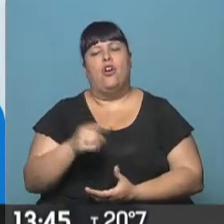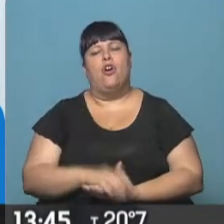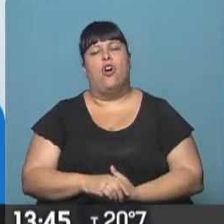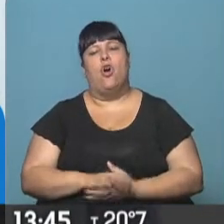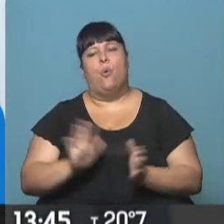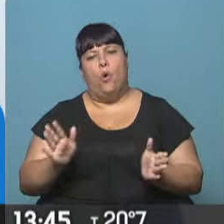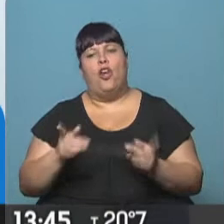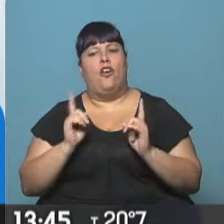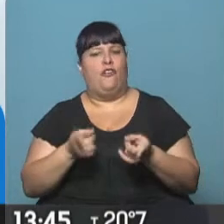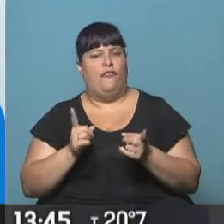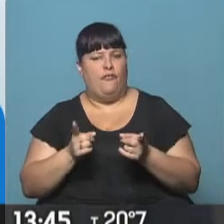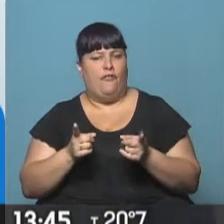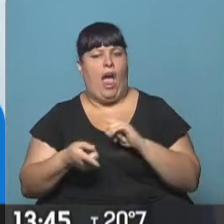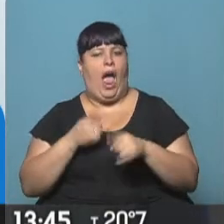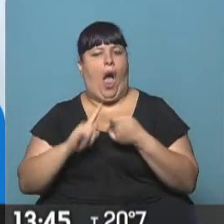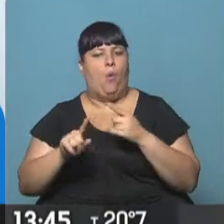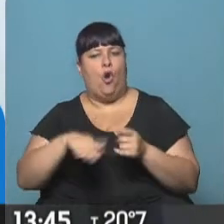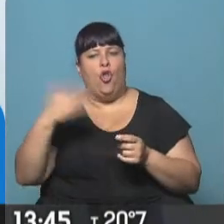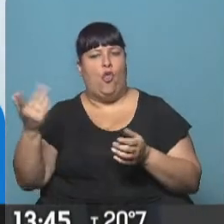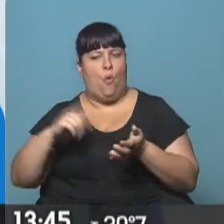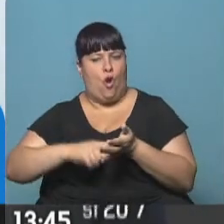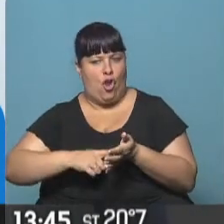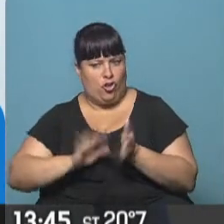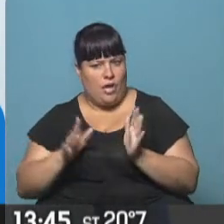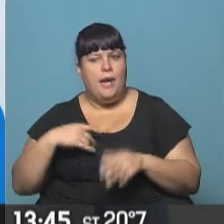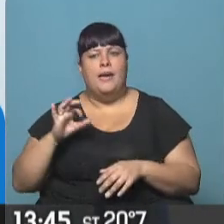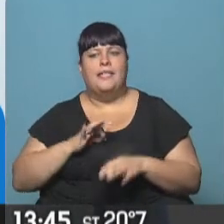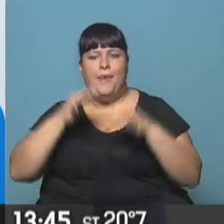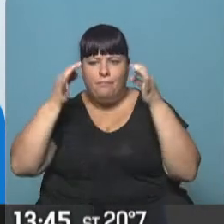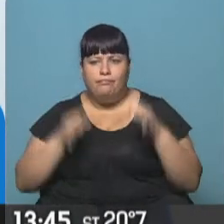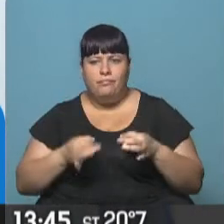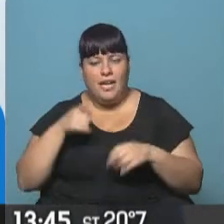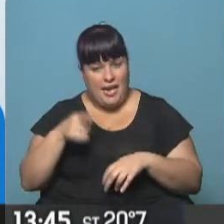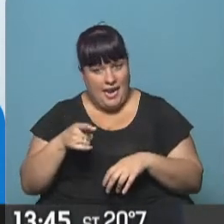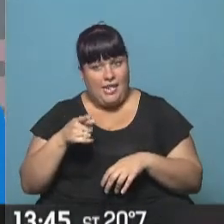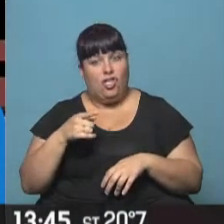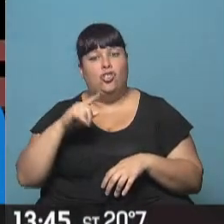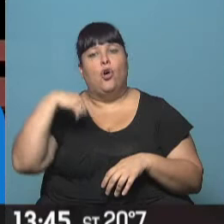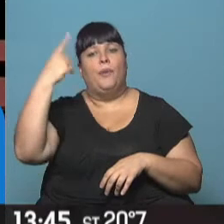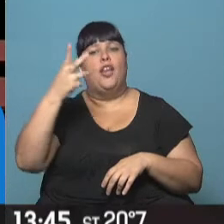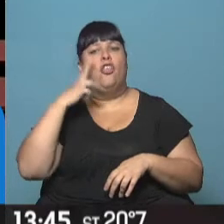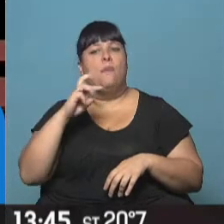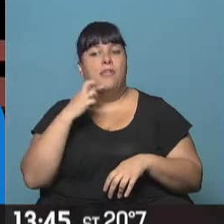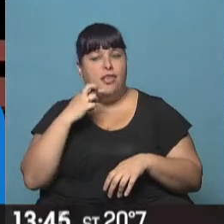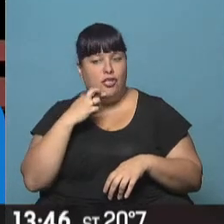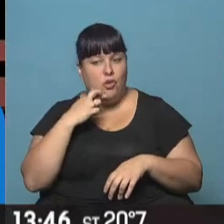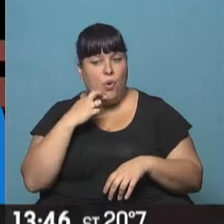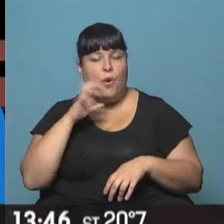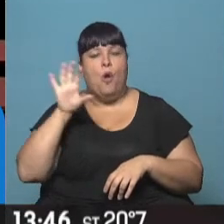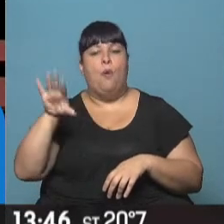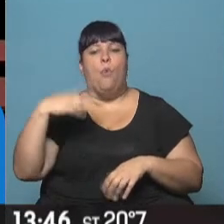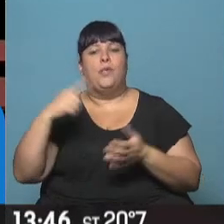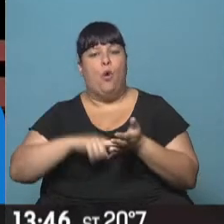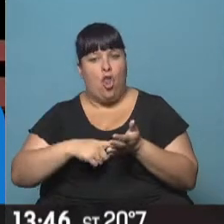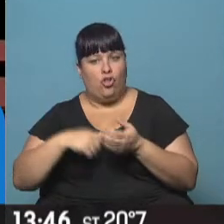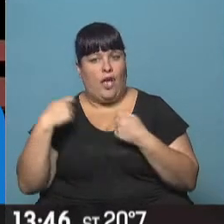bueno, se mantiene el acuerdo con la provincia de Buenos Aires. Quiero saber concretamente si esto implica que en el 2019 la provincia de Buenos Aires